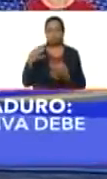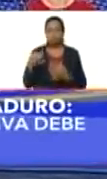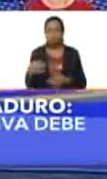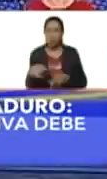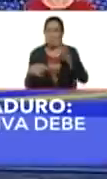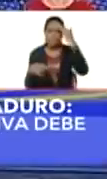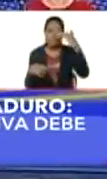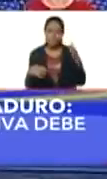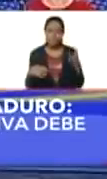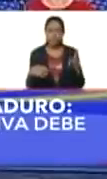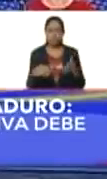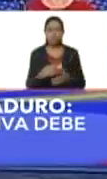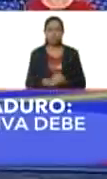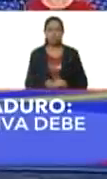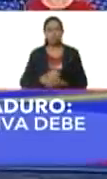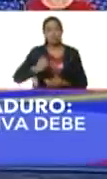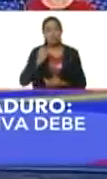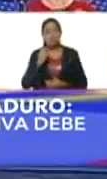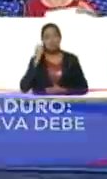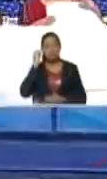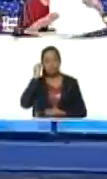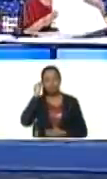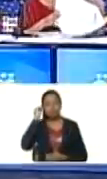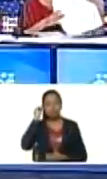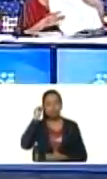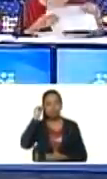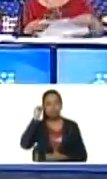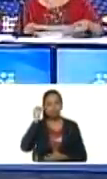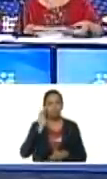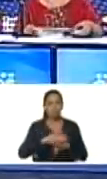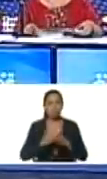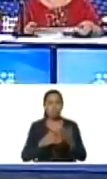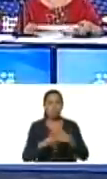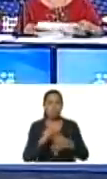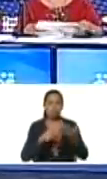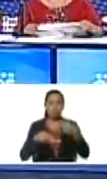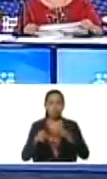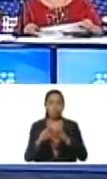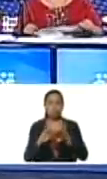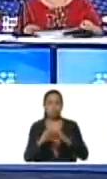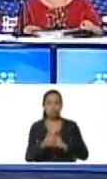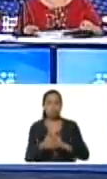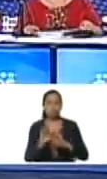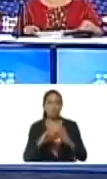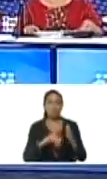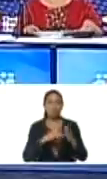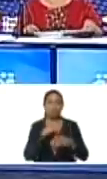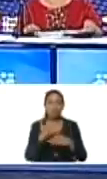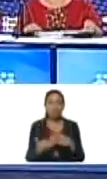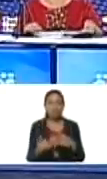militares y policías, porque estamos construyendo el proyecto